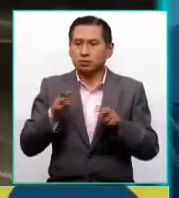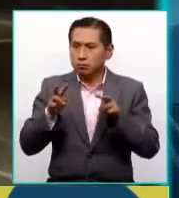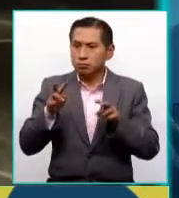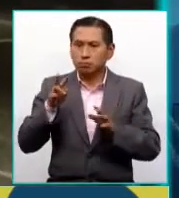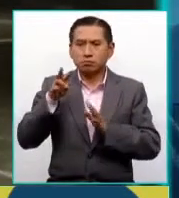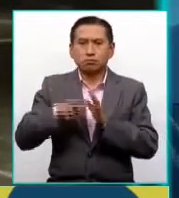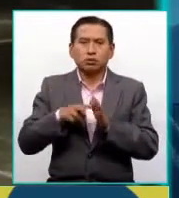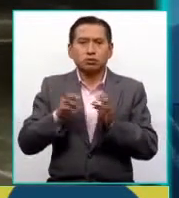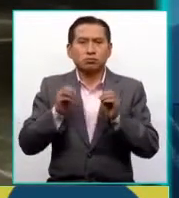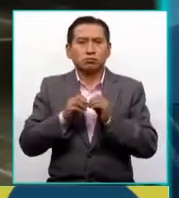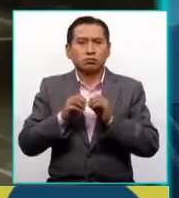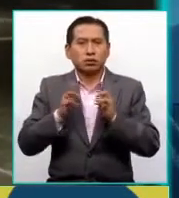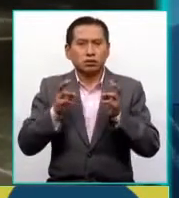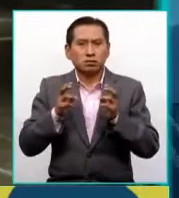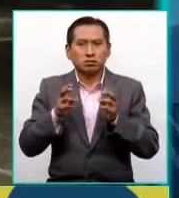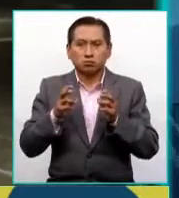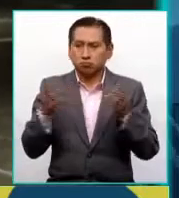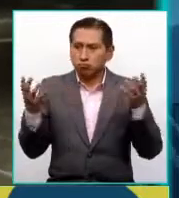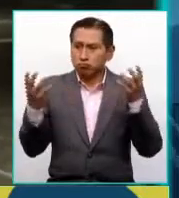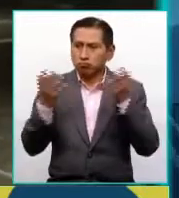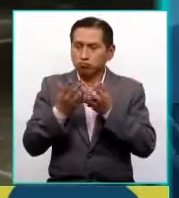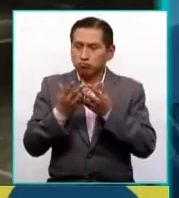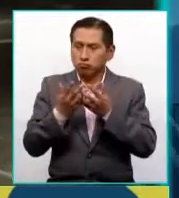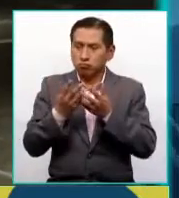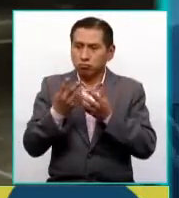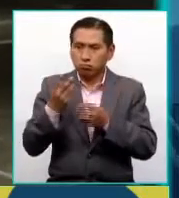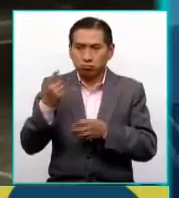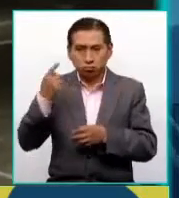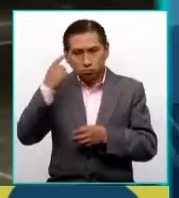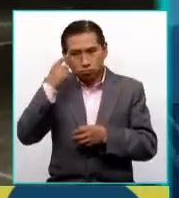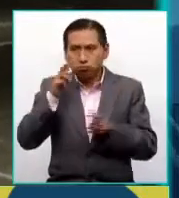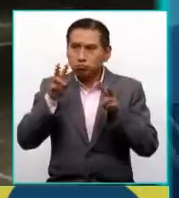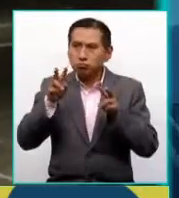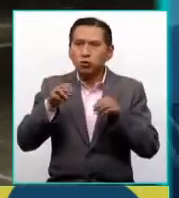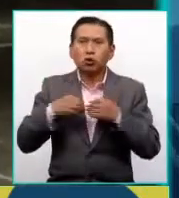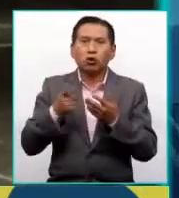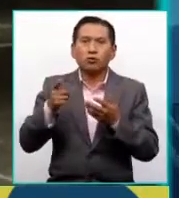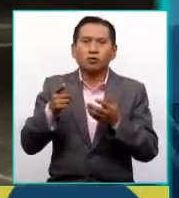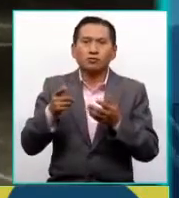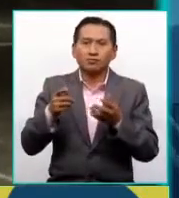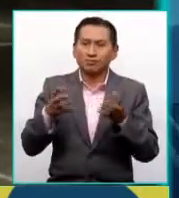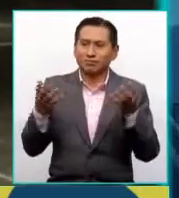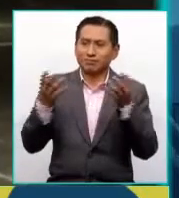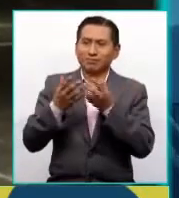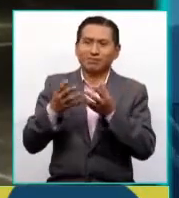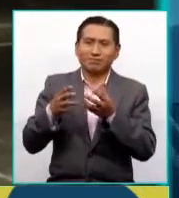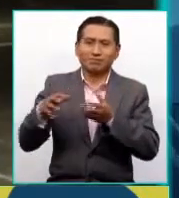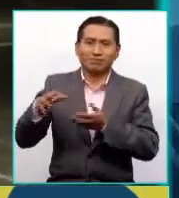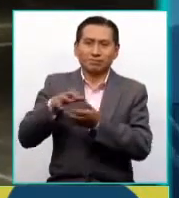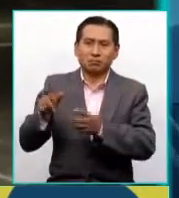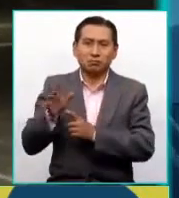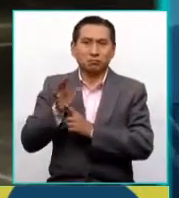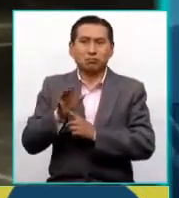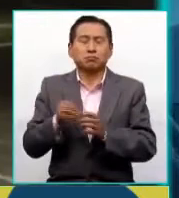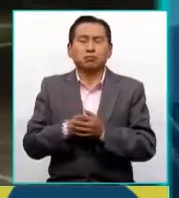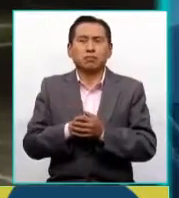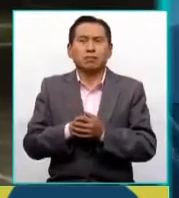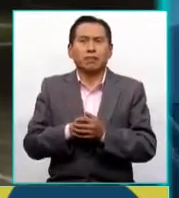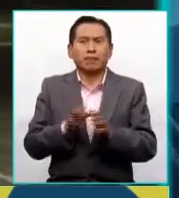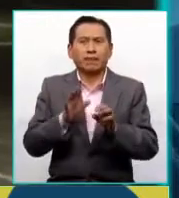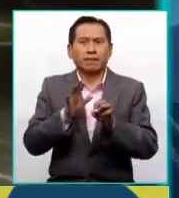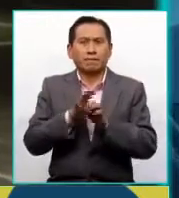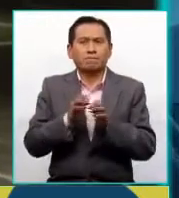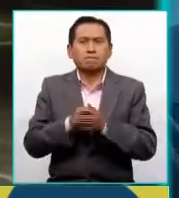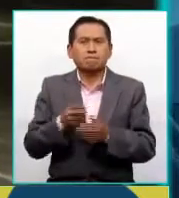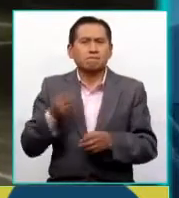audiovisual, relacionar ambos e ir visitando esta puesta, ¿no? Digamos que si